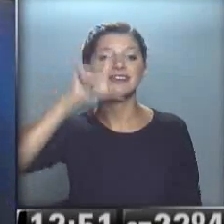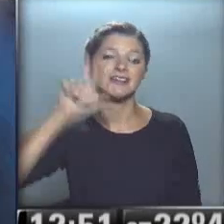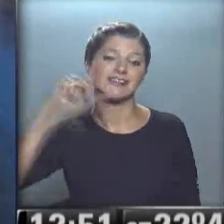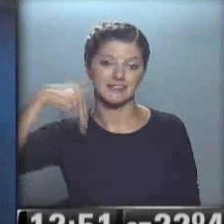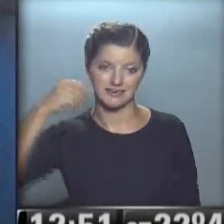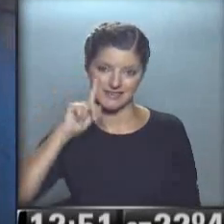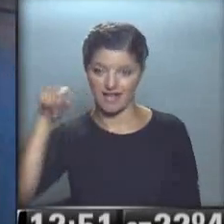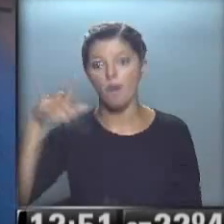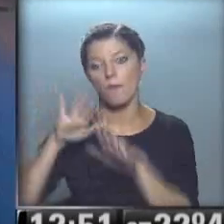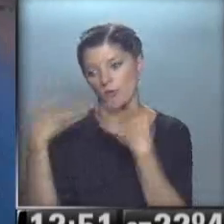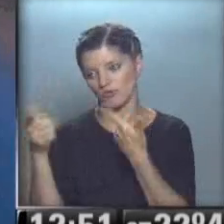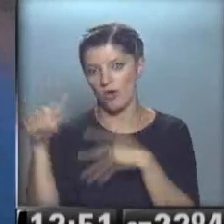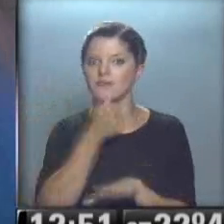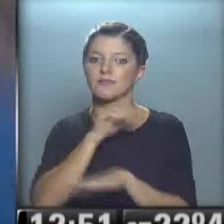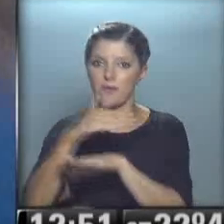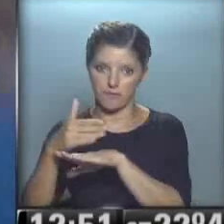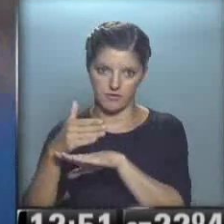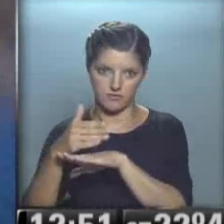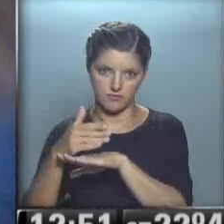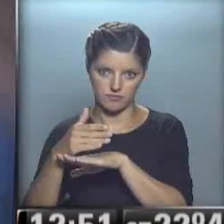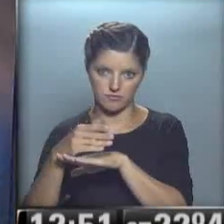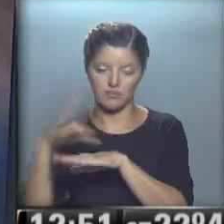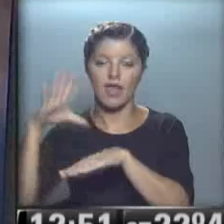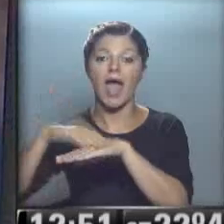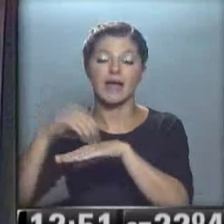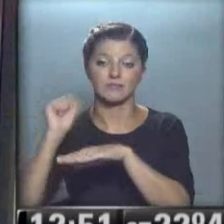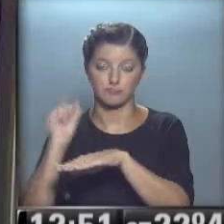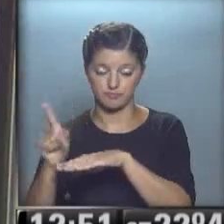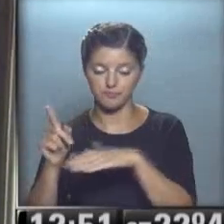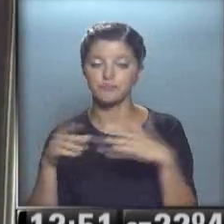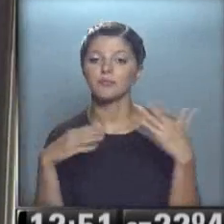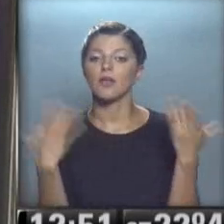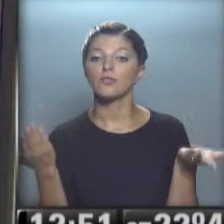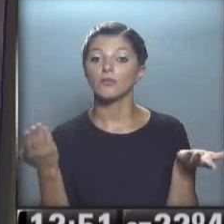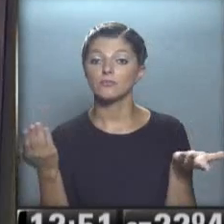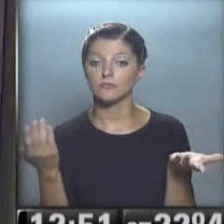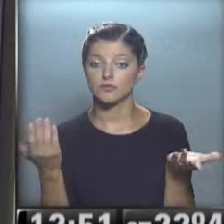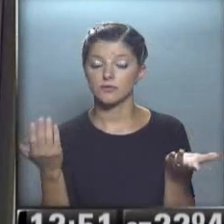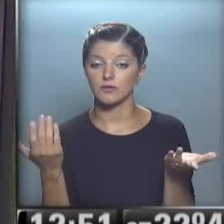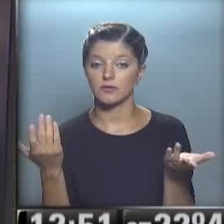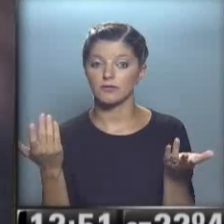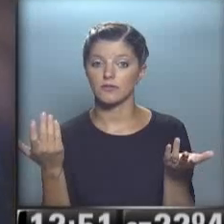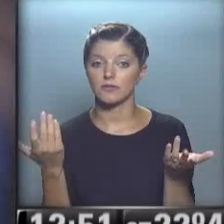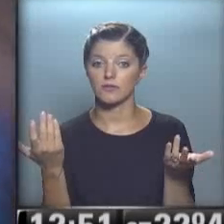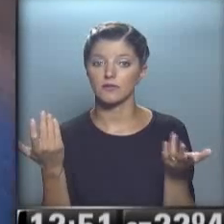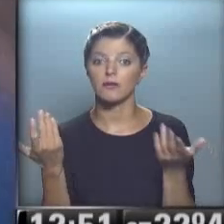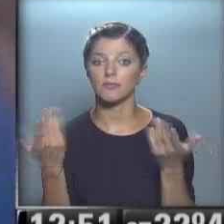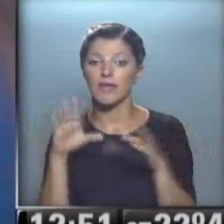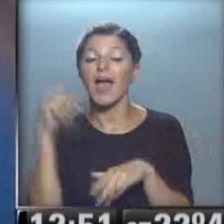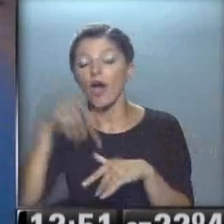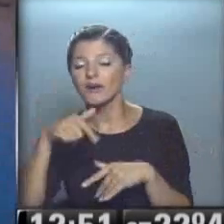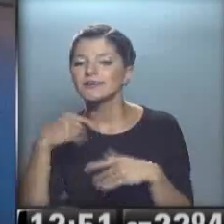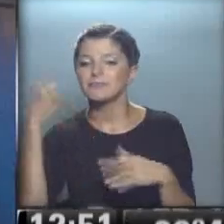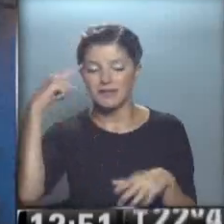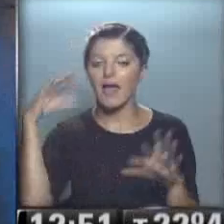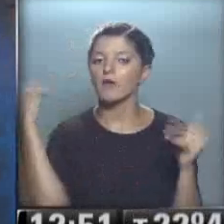enriquecido por por este por este valor de la harina de pescado entonces lo que digamos se es justo